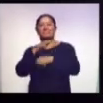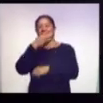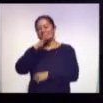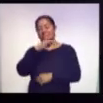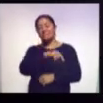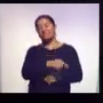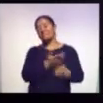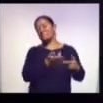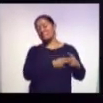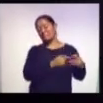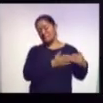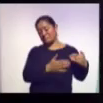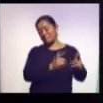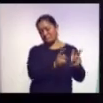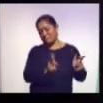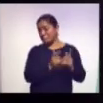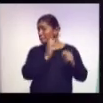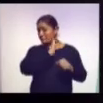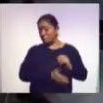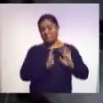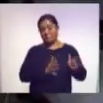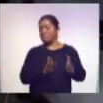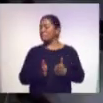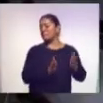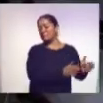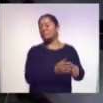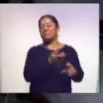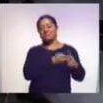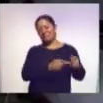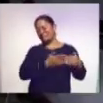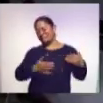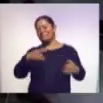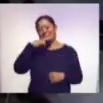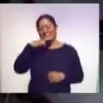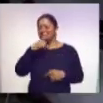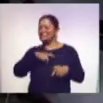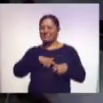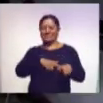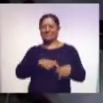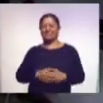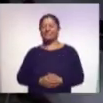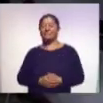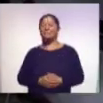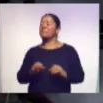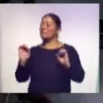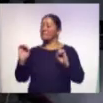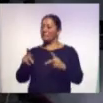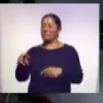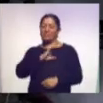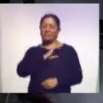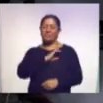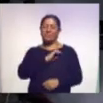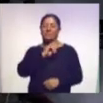del arrancón grupero, queremos seguirla con el arrancón navideño. Bueno, ahí está. Pues mi querido Juan Manuel Reyes, locutor